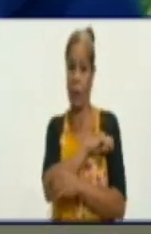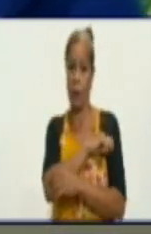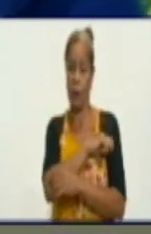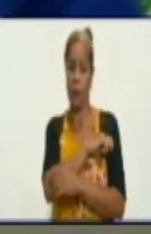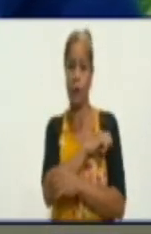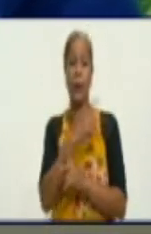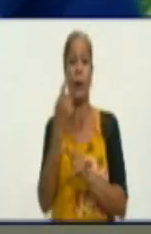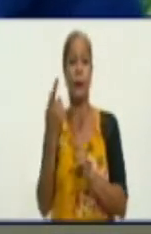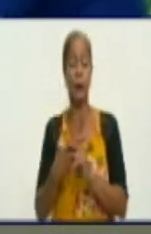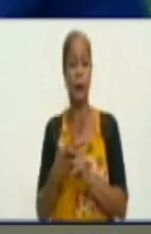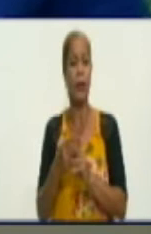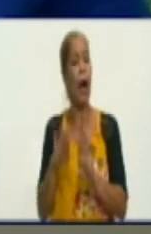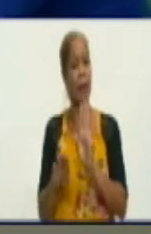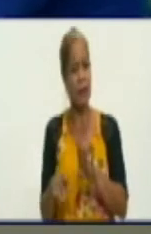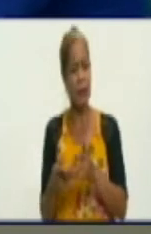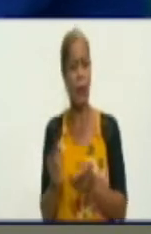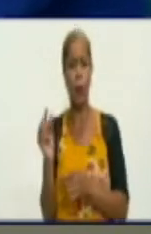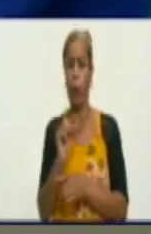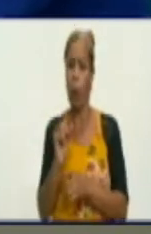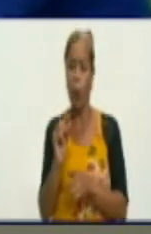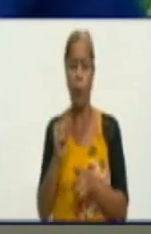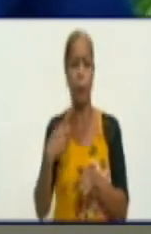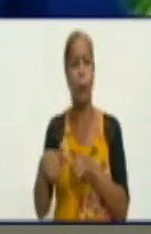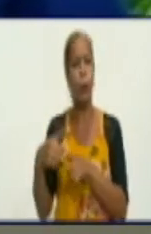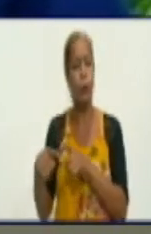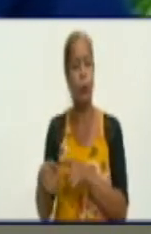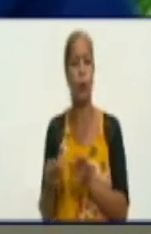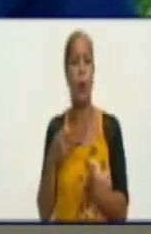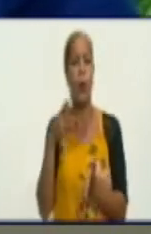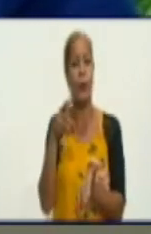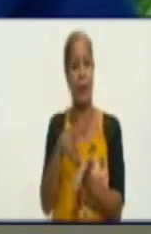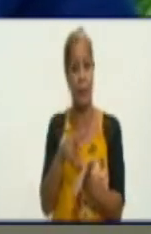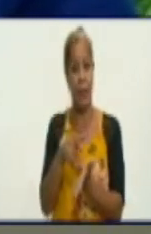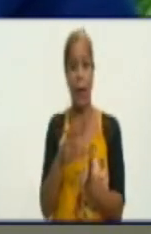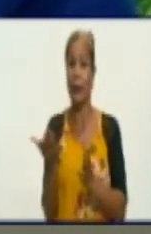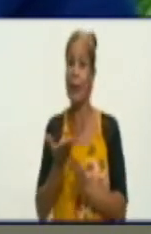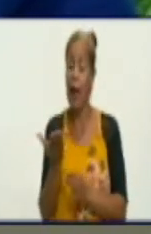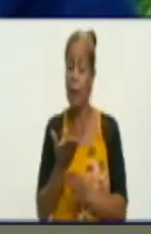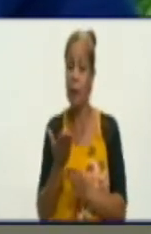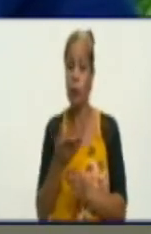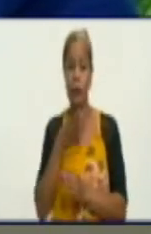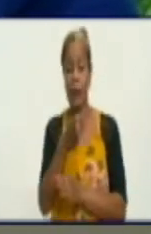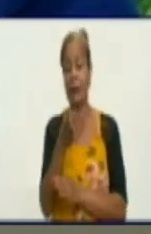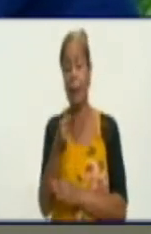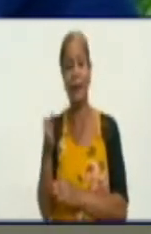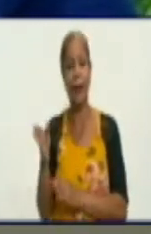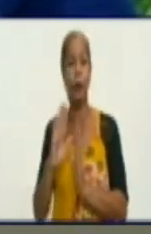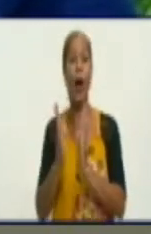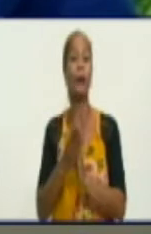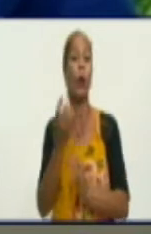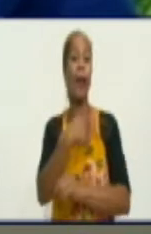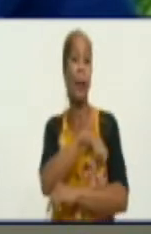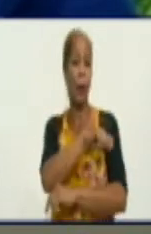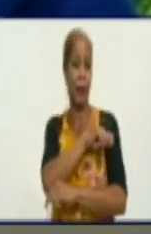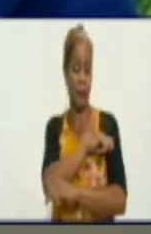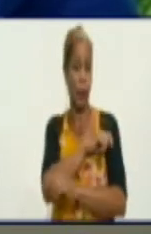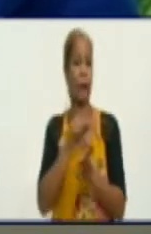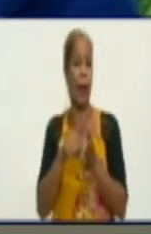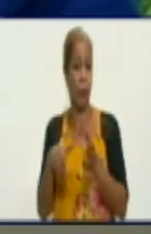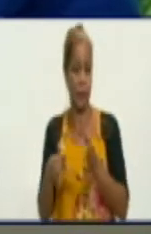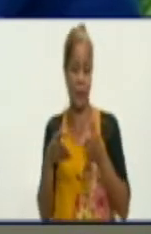pequeño producto que llega allí, rápido se está trasladando para el pueblo, para que rápido le llegue